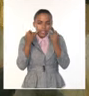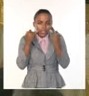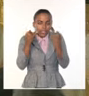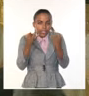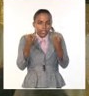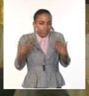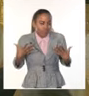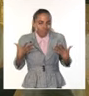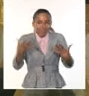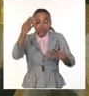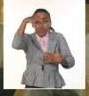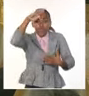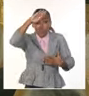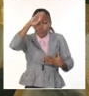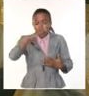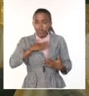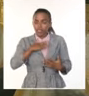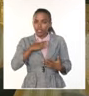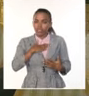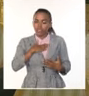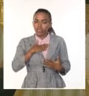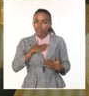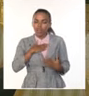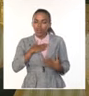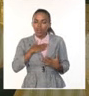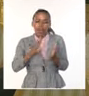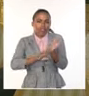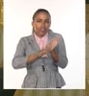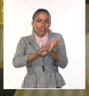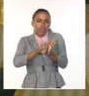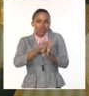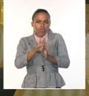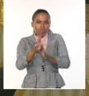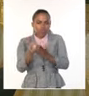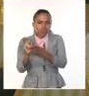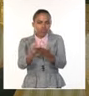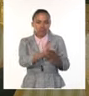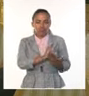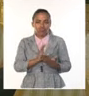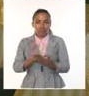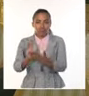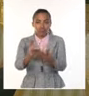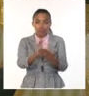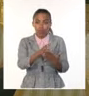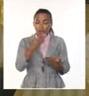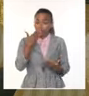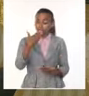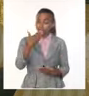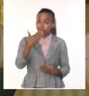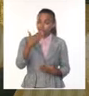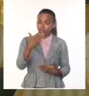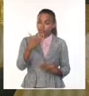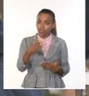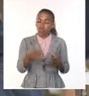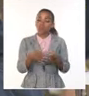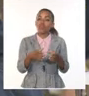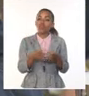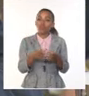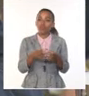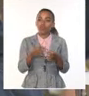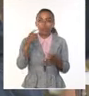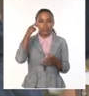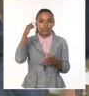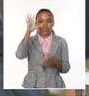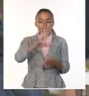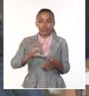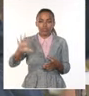Cuba con el desarrollo de una cooperación mutuamente beneficiosa con la Unión Económica Euroasiática y sus Estados